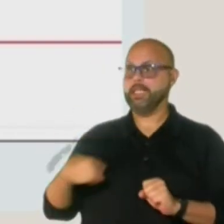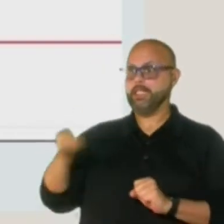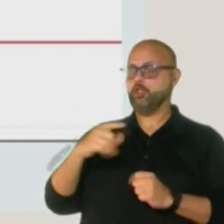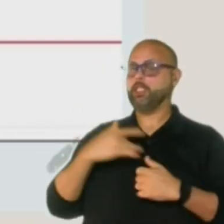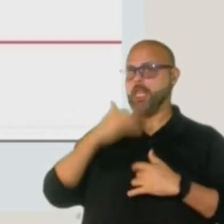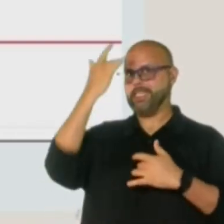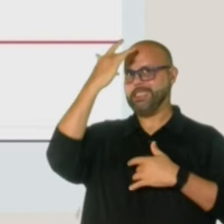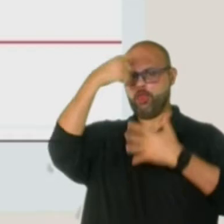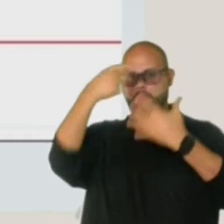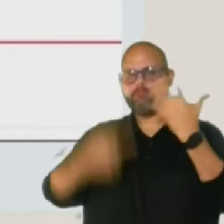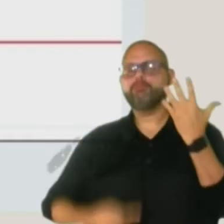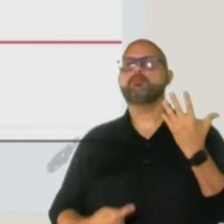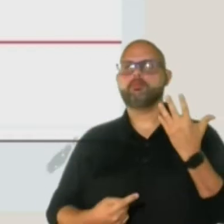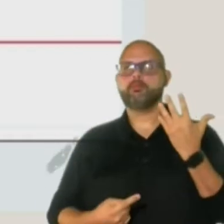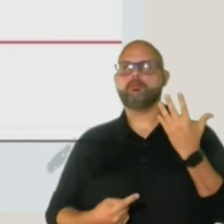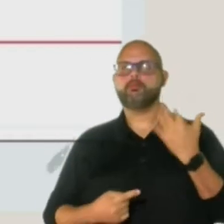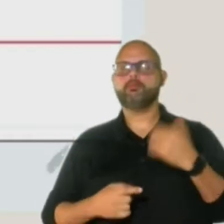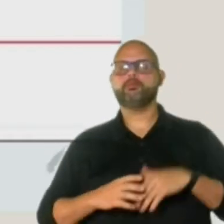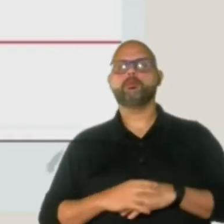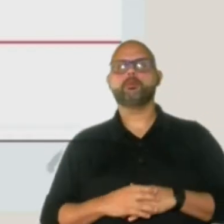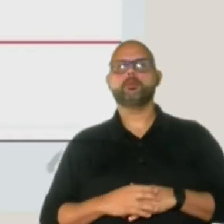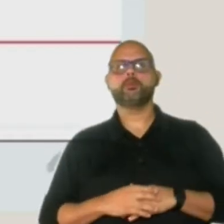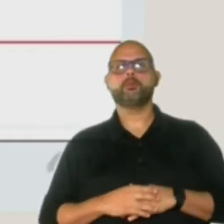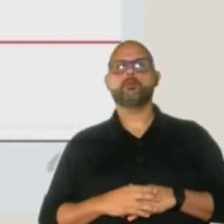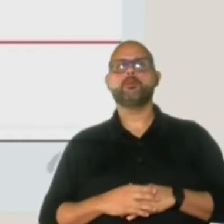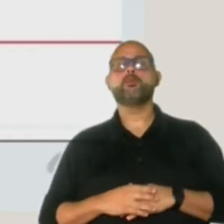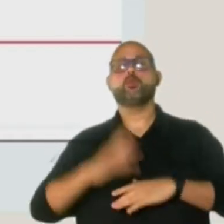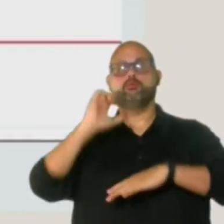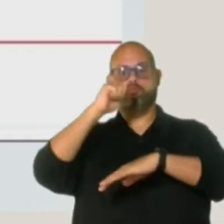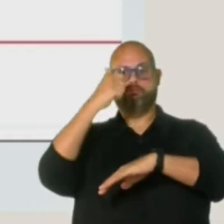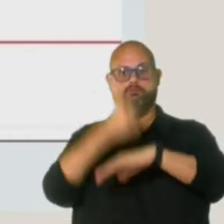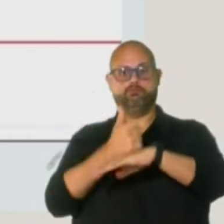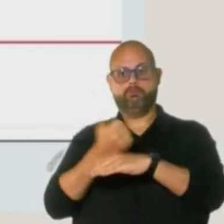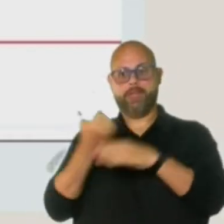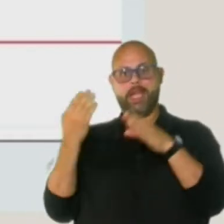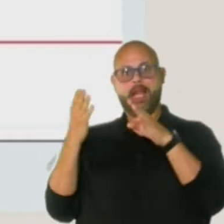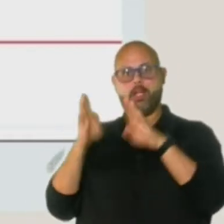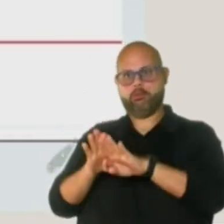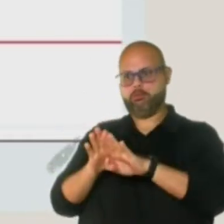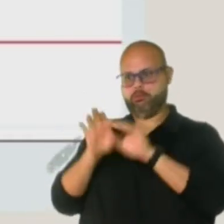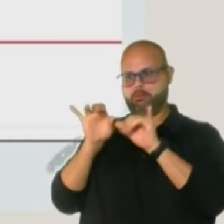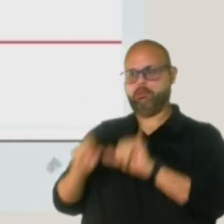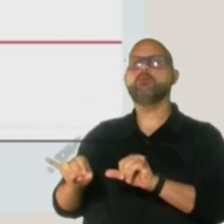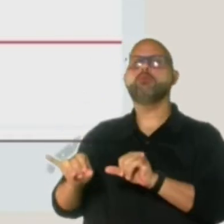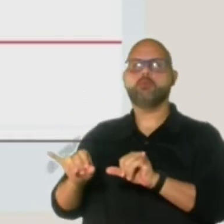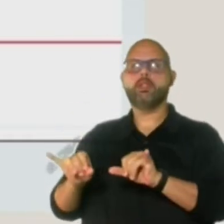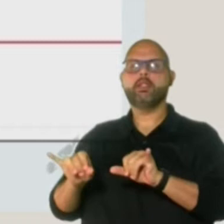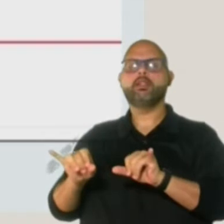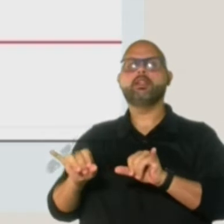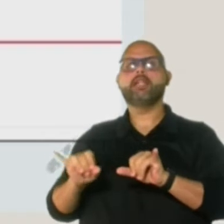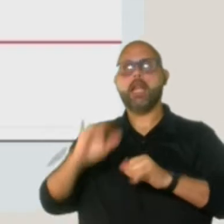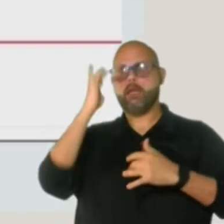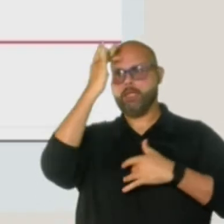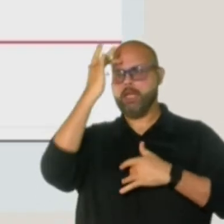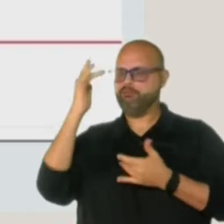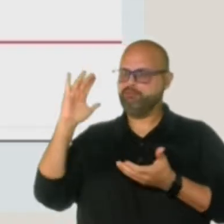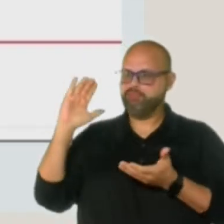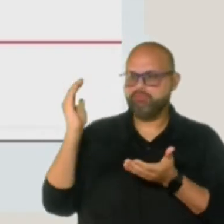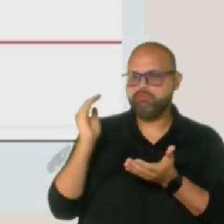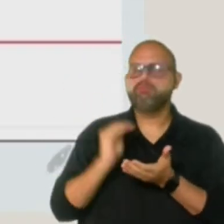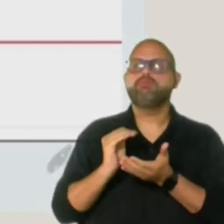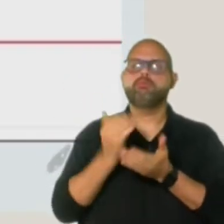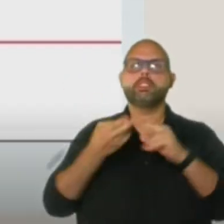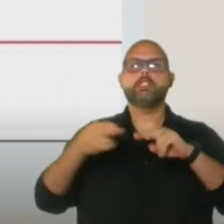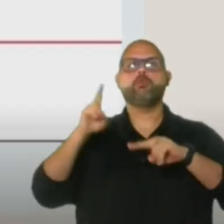A medida que se establece el lockdown y baja la epidemia, y a la vez que se aumenta el número de pruebas que